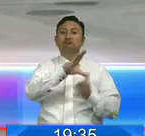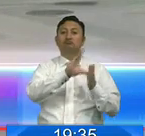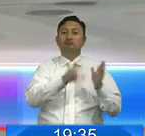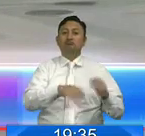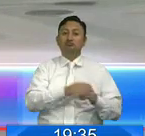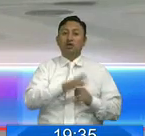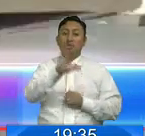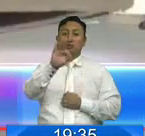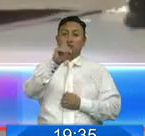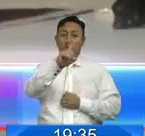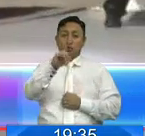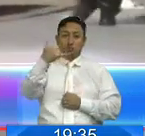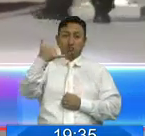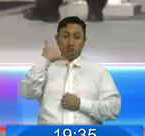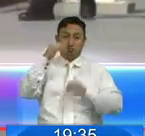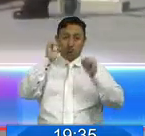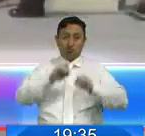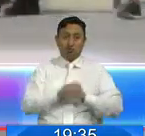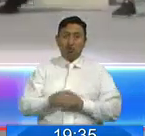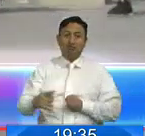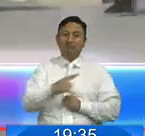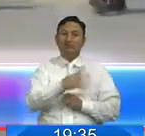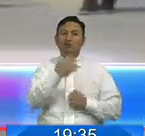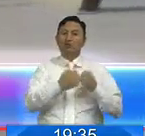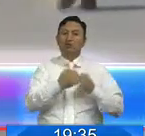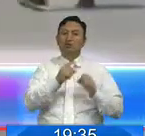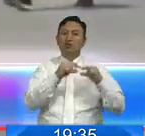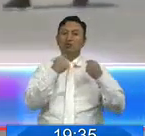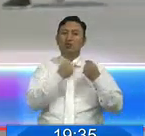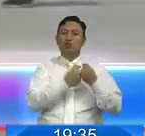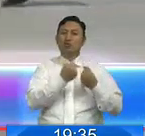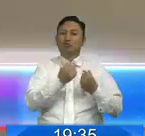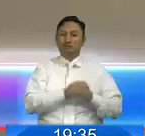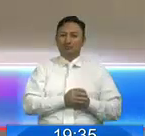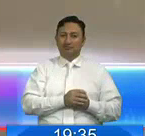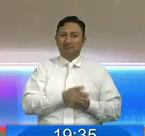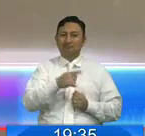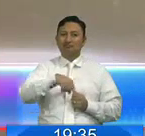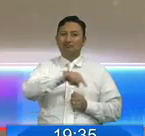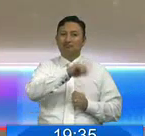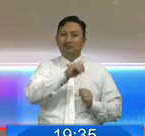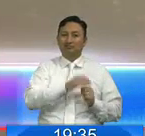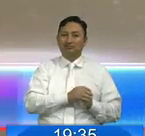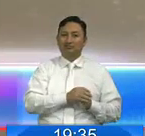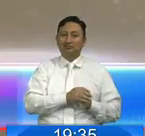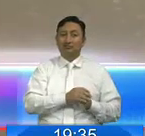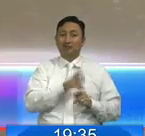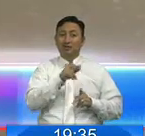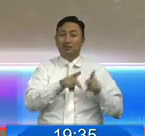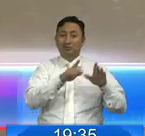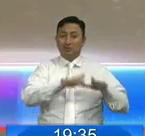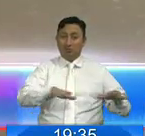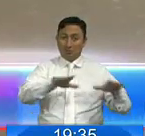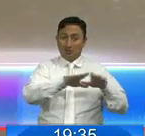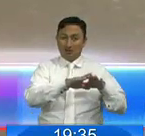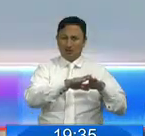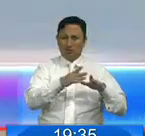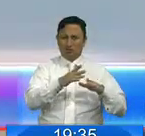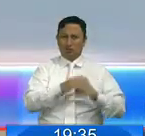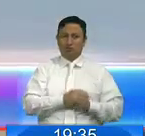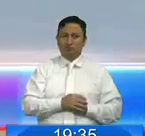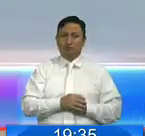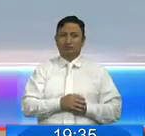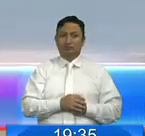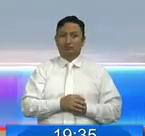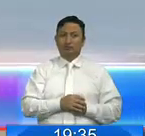al 911 para alertar de un inconveniente con un grupo de personas que habría estado mal utilizando los espacios en este balneario.